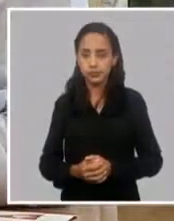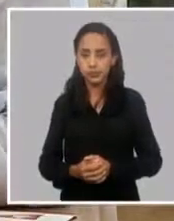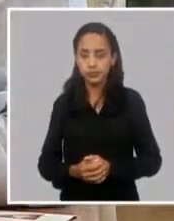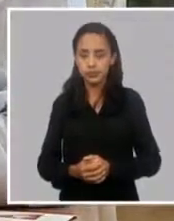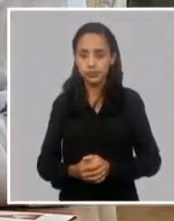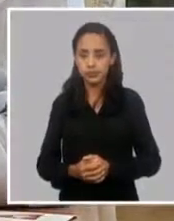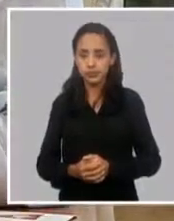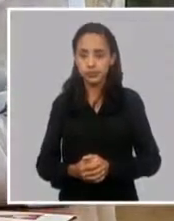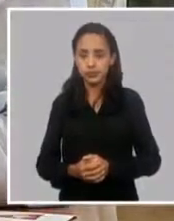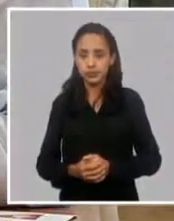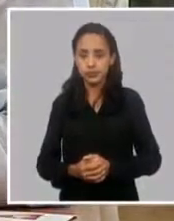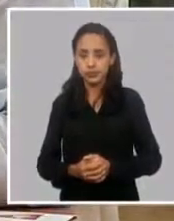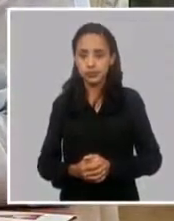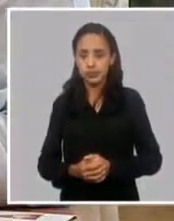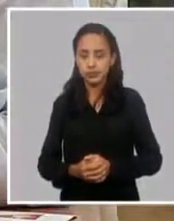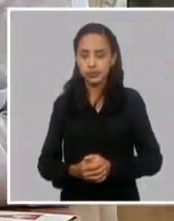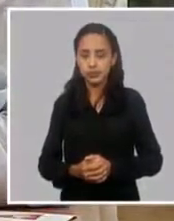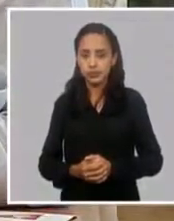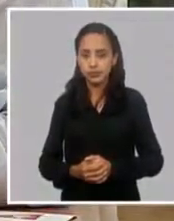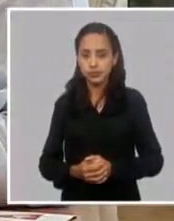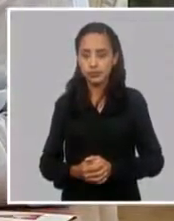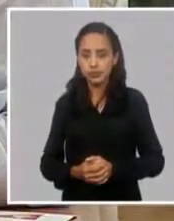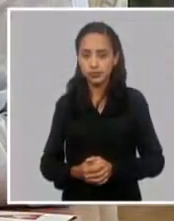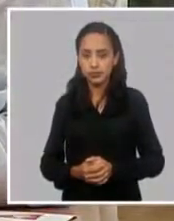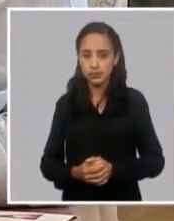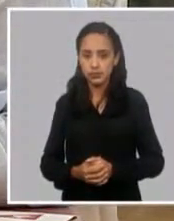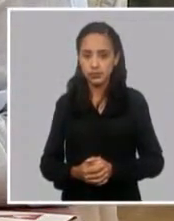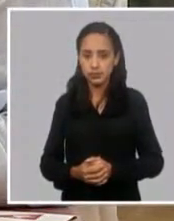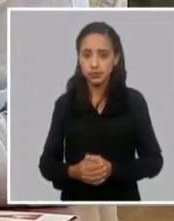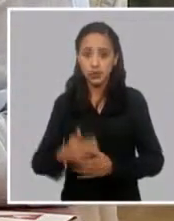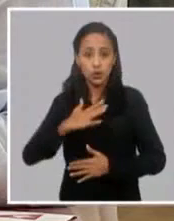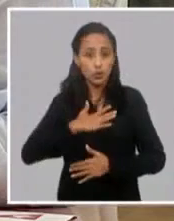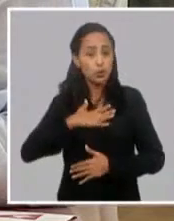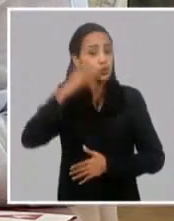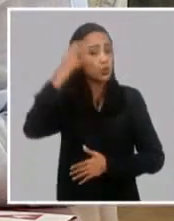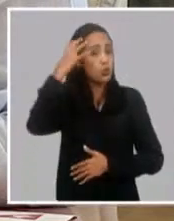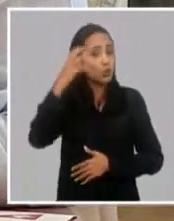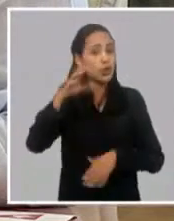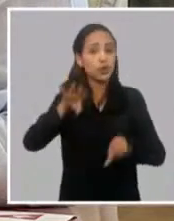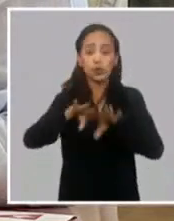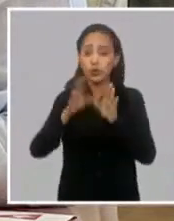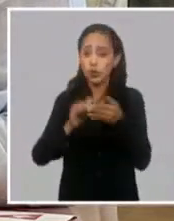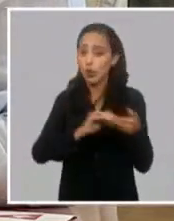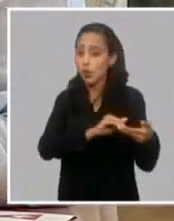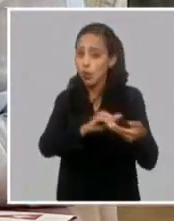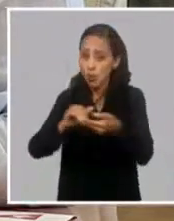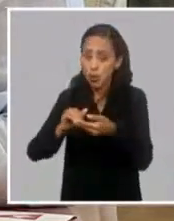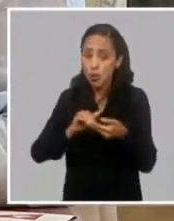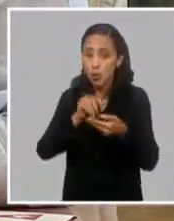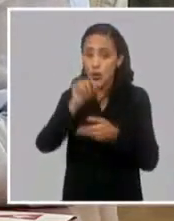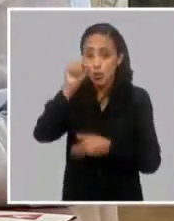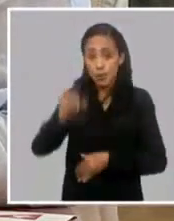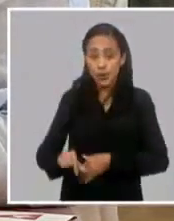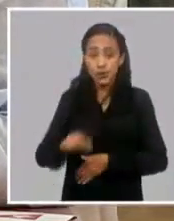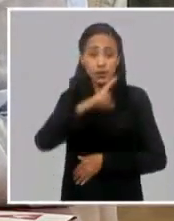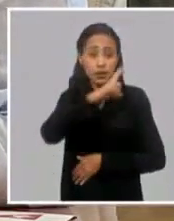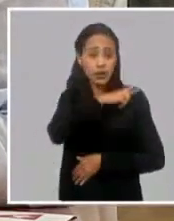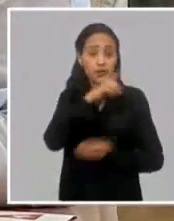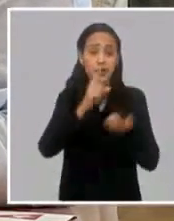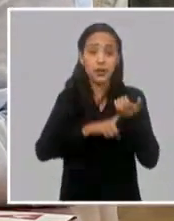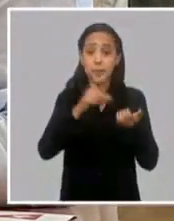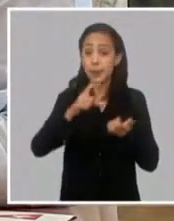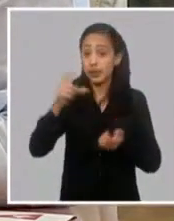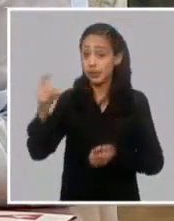bloqueo supera los deseos. Yo creo que todo nuestro gobierno, todos los compañeros y compañeras de la dirección del partido, del